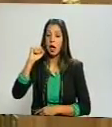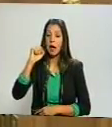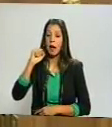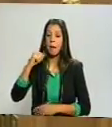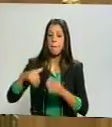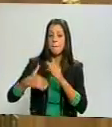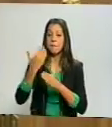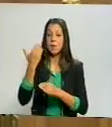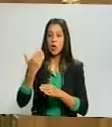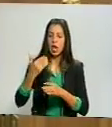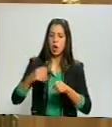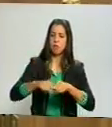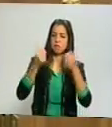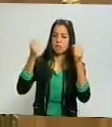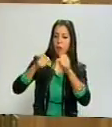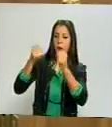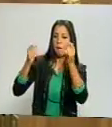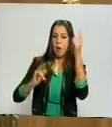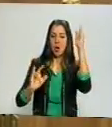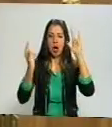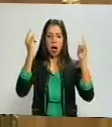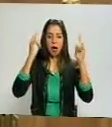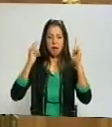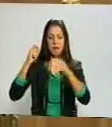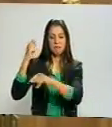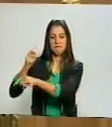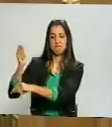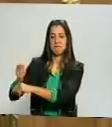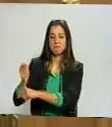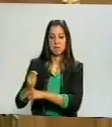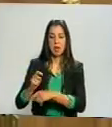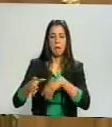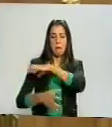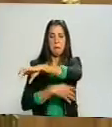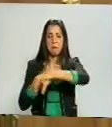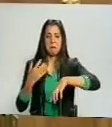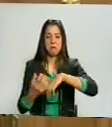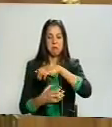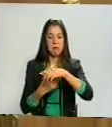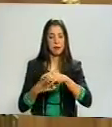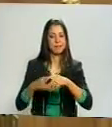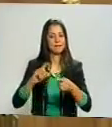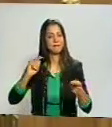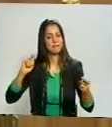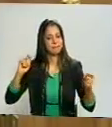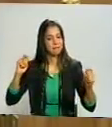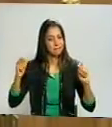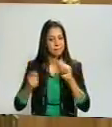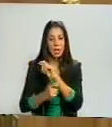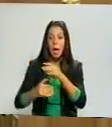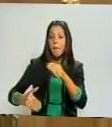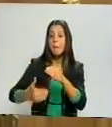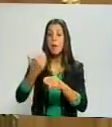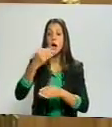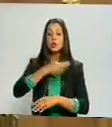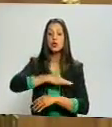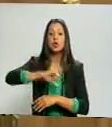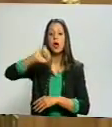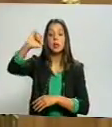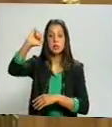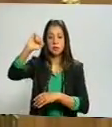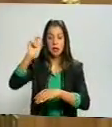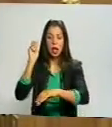hay que salir del modelo erróneo, destructivo, del modelo minero anárquico y mafioso, hacia un modelo socialista de la